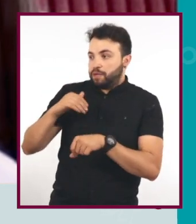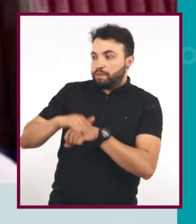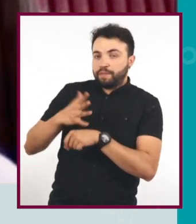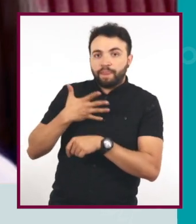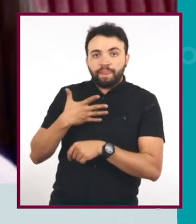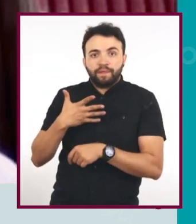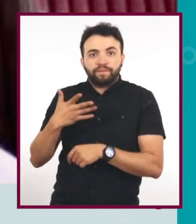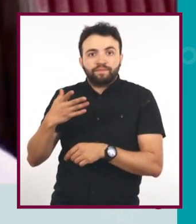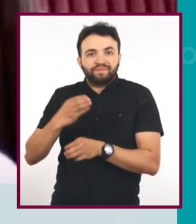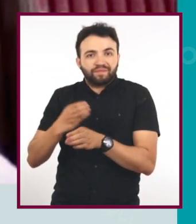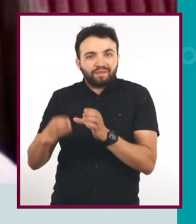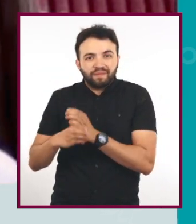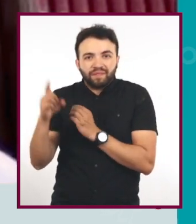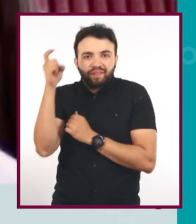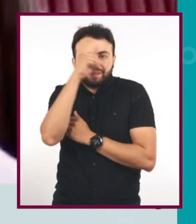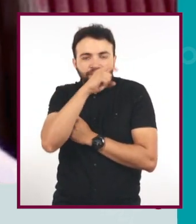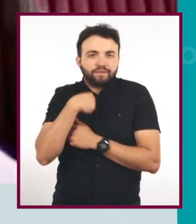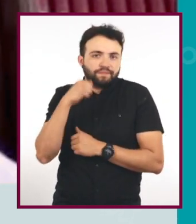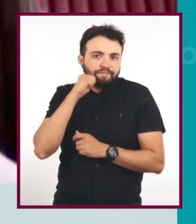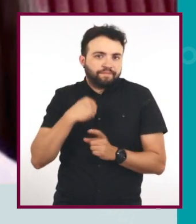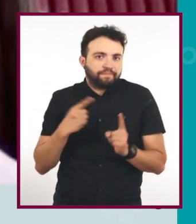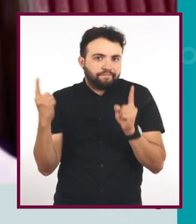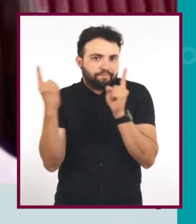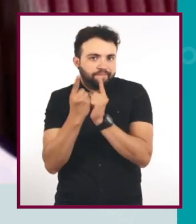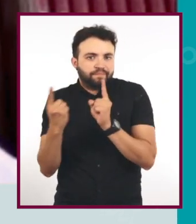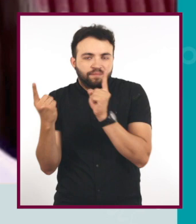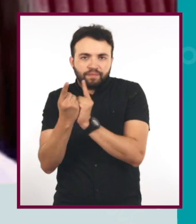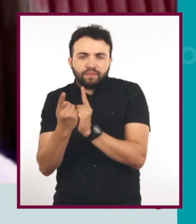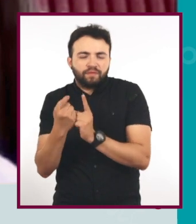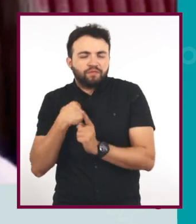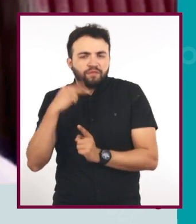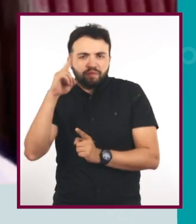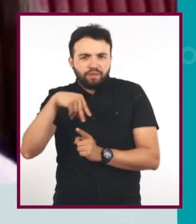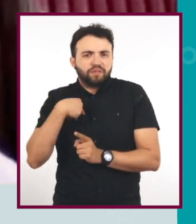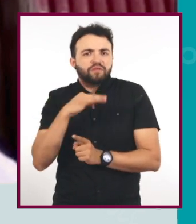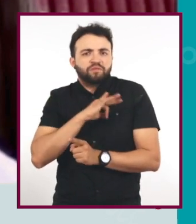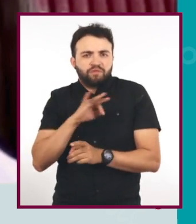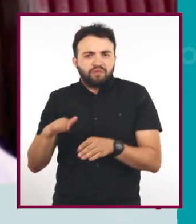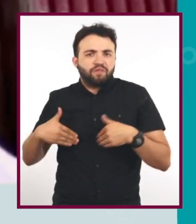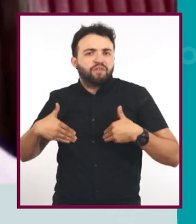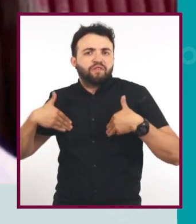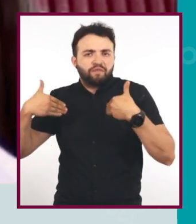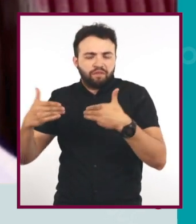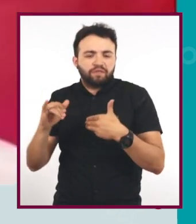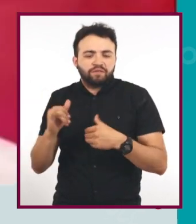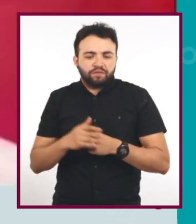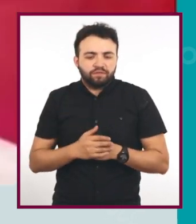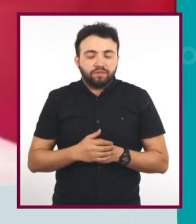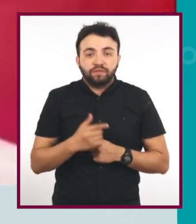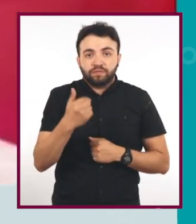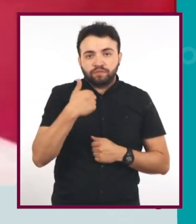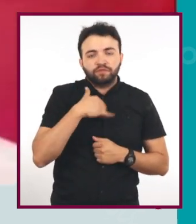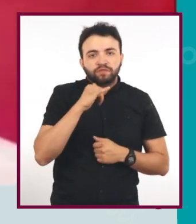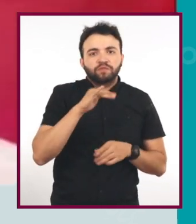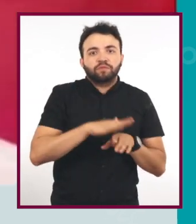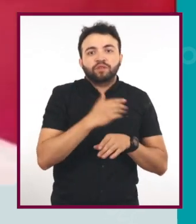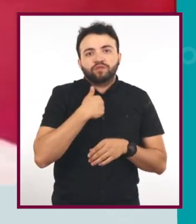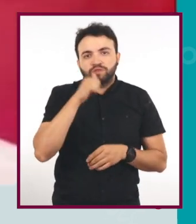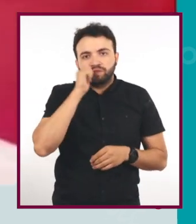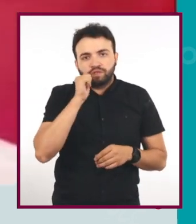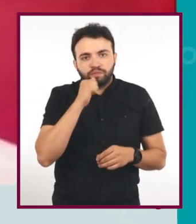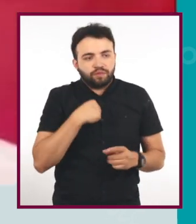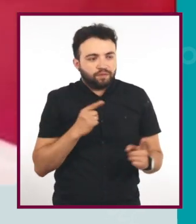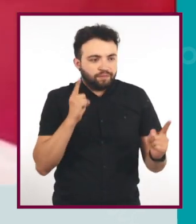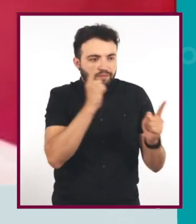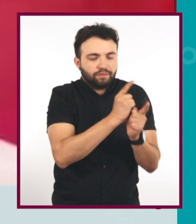muy importantes, momentos difíciles con mis amigos. La verdad es que creo que puedo ser alguien de confiar. Sí, porque siempre he